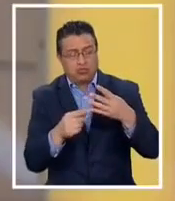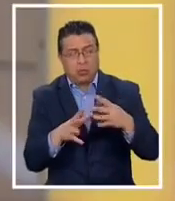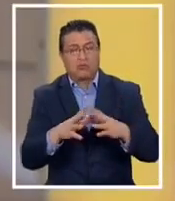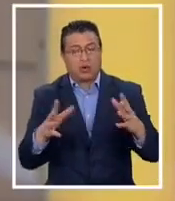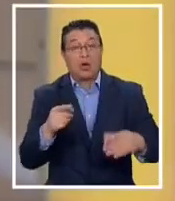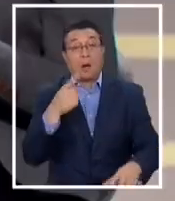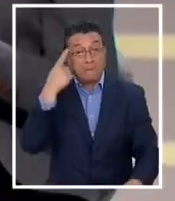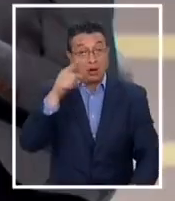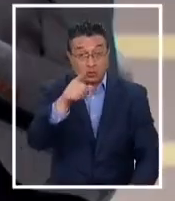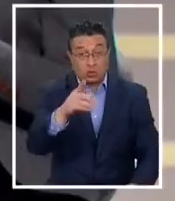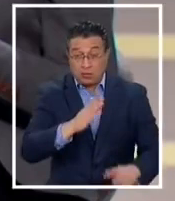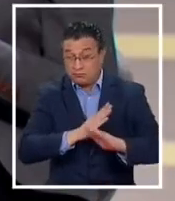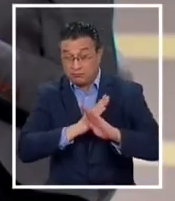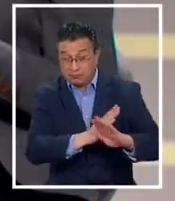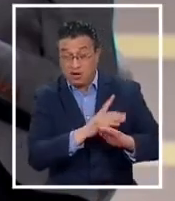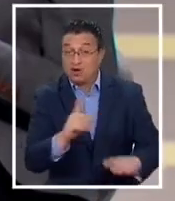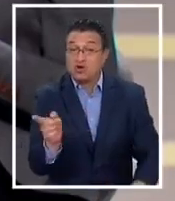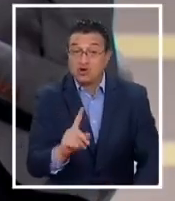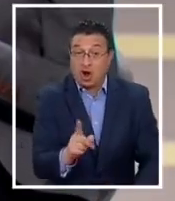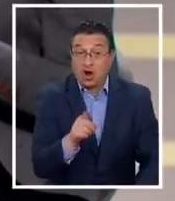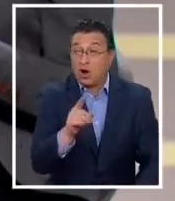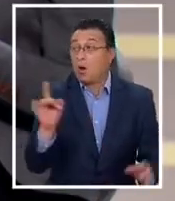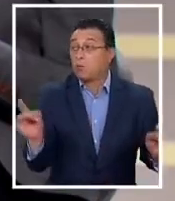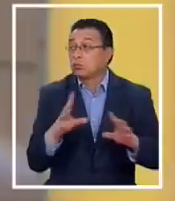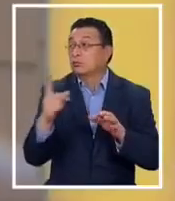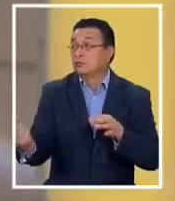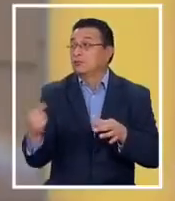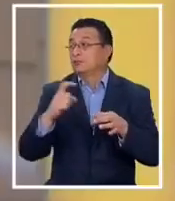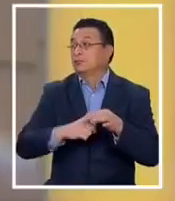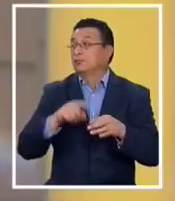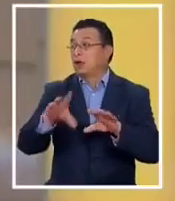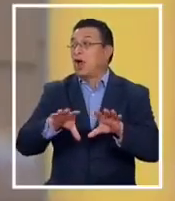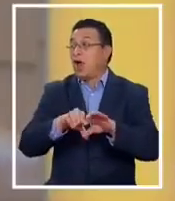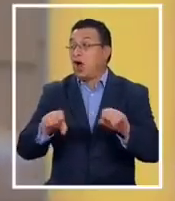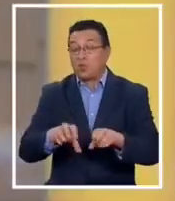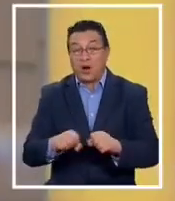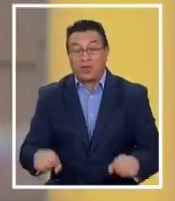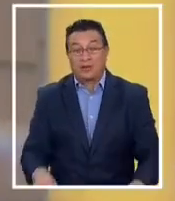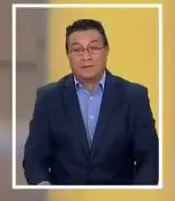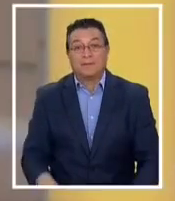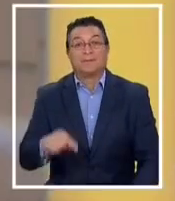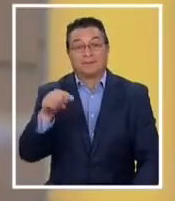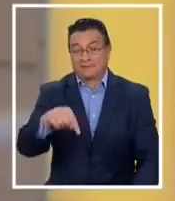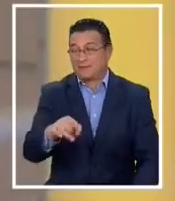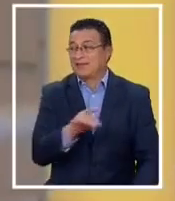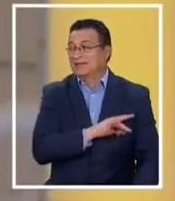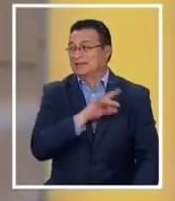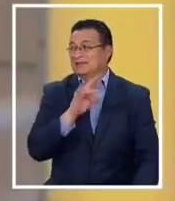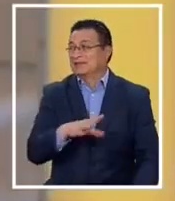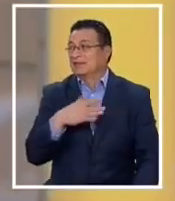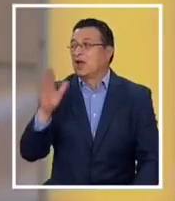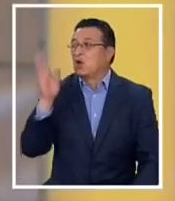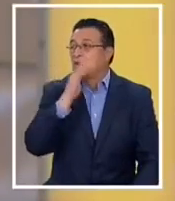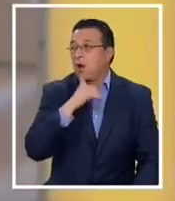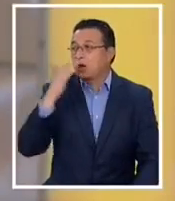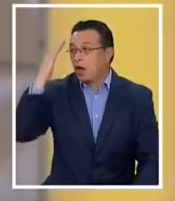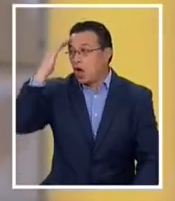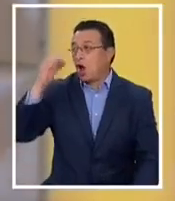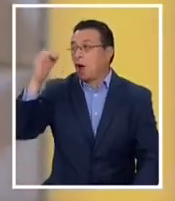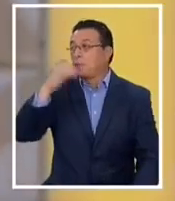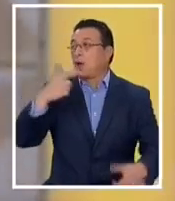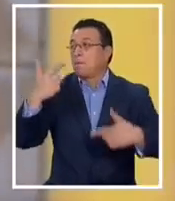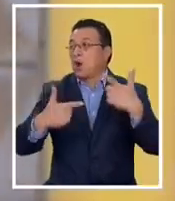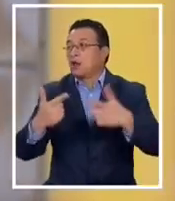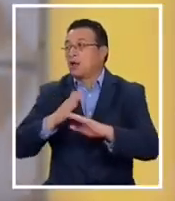no lo inhabilita entonces el hecho de haber sido parte de ese de ese acuerdo en chile ninguna posición política debe inhabilitar